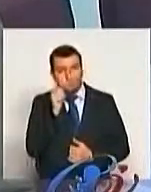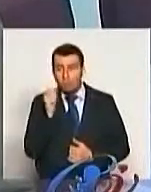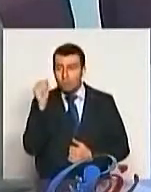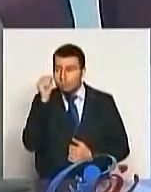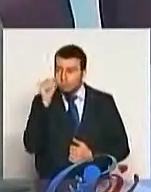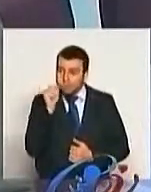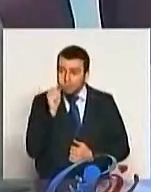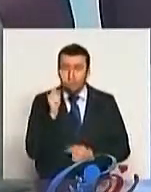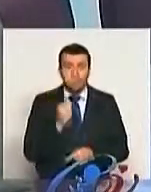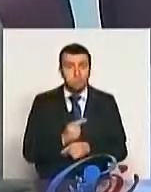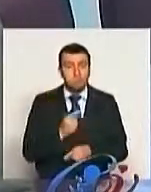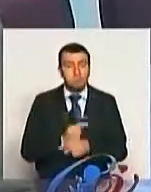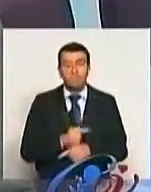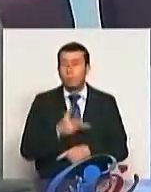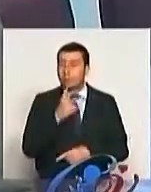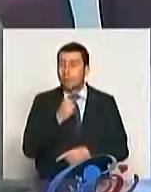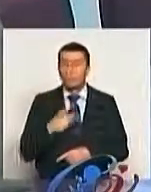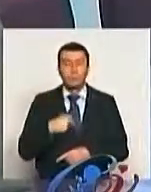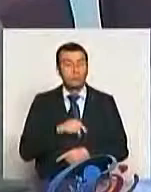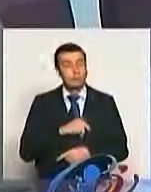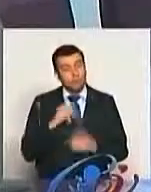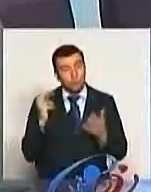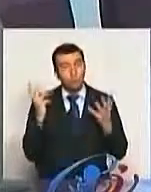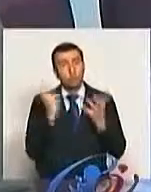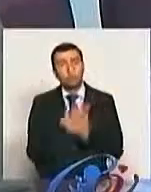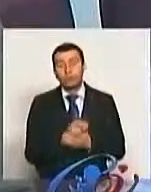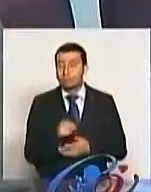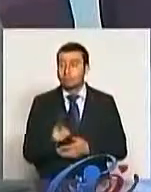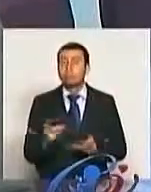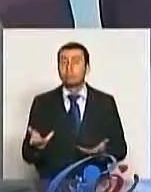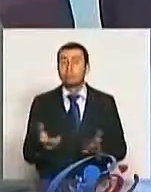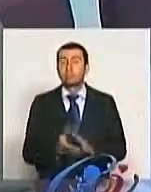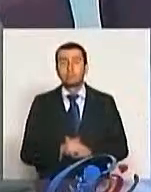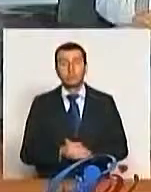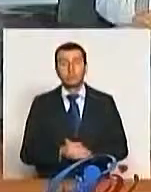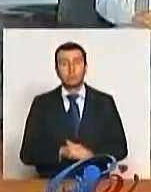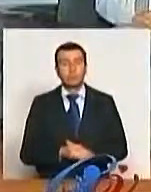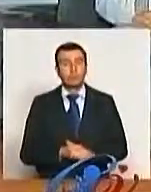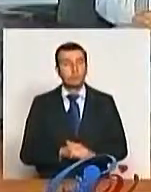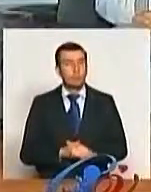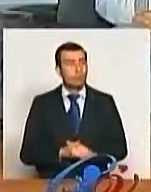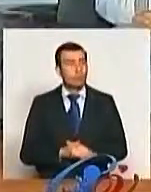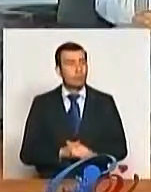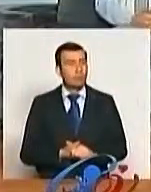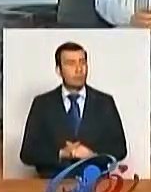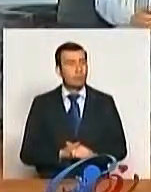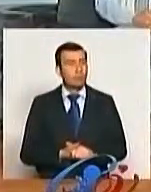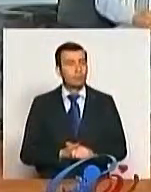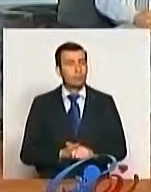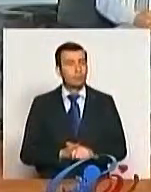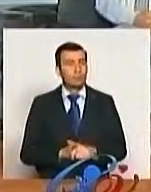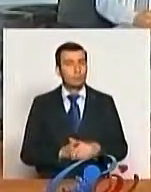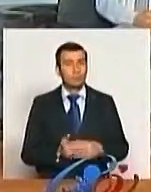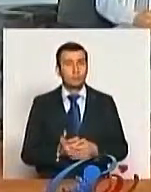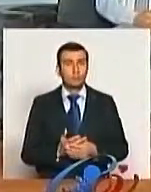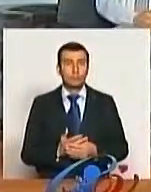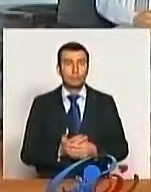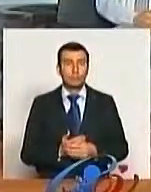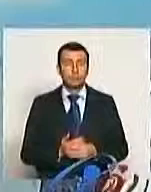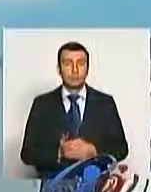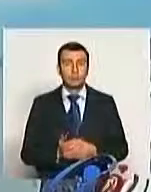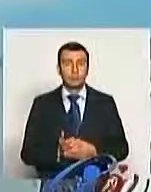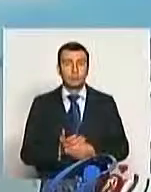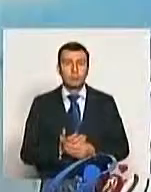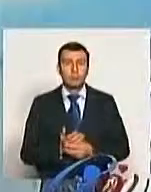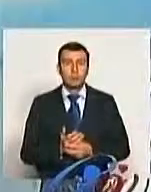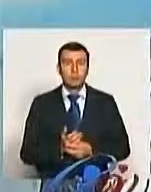embarazo y estamos muy confundidos por eso. Ok, muchísimas gracias por su pregunta, doctor Alejandro. Bueno, en realidad